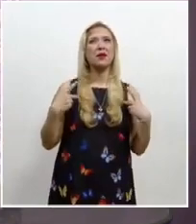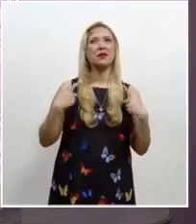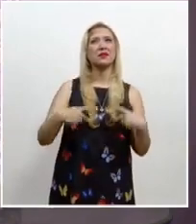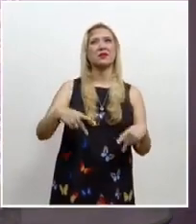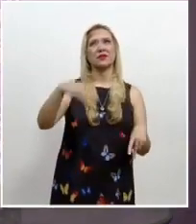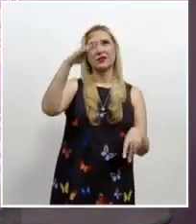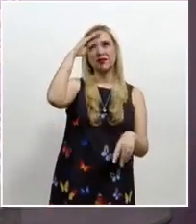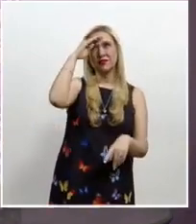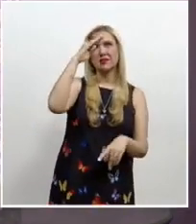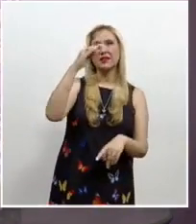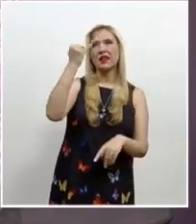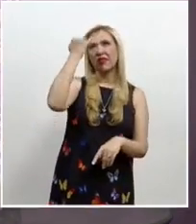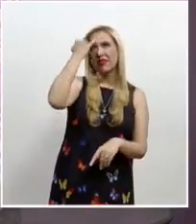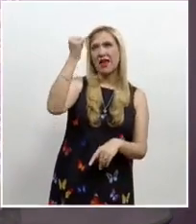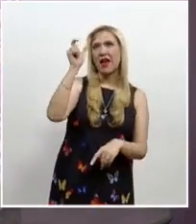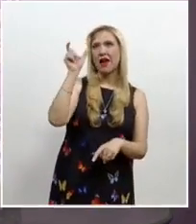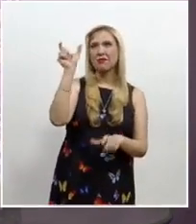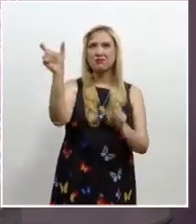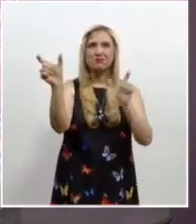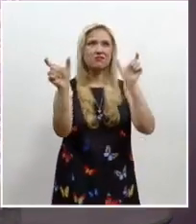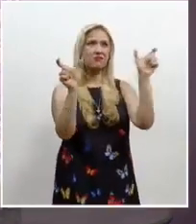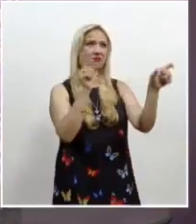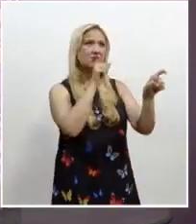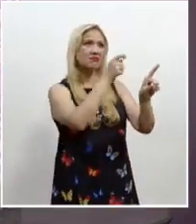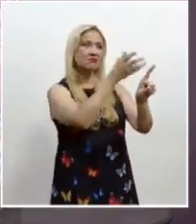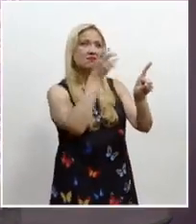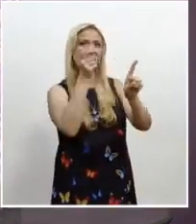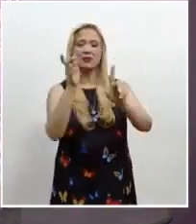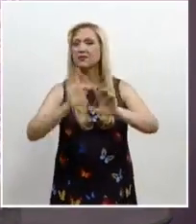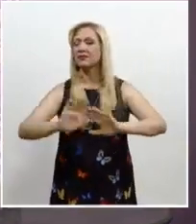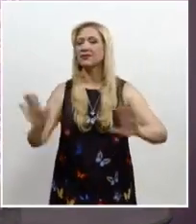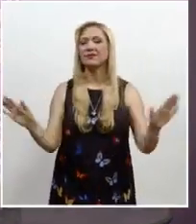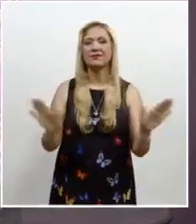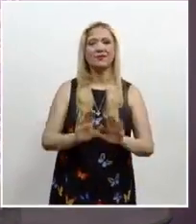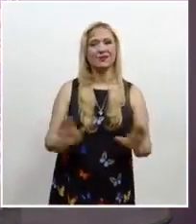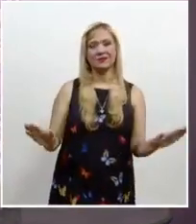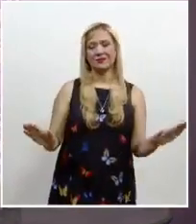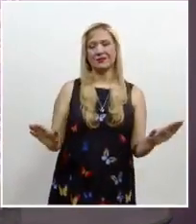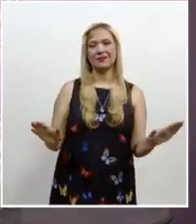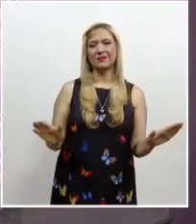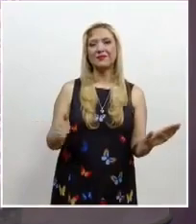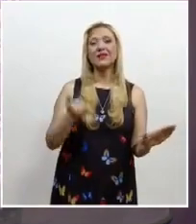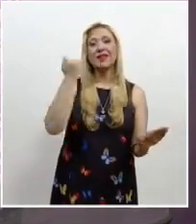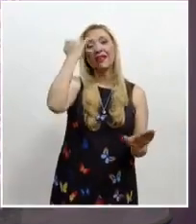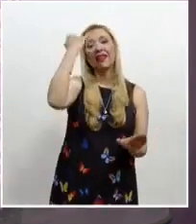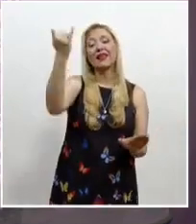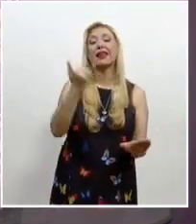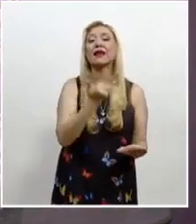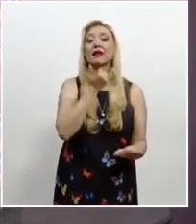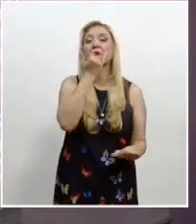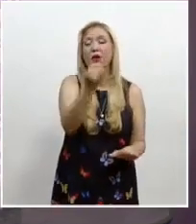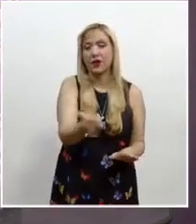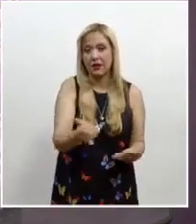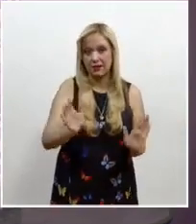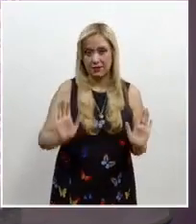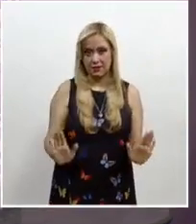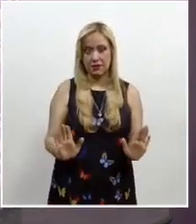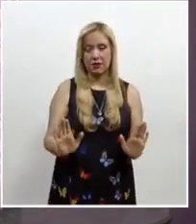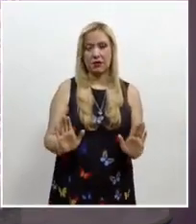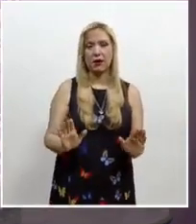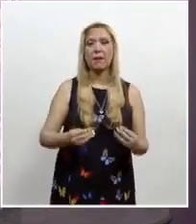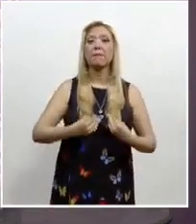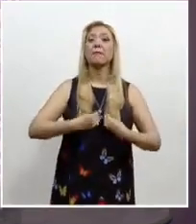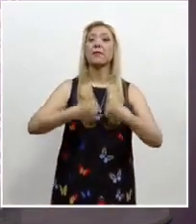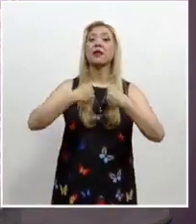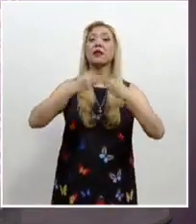el énfasis en las personas, en el sustento de la vida y no en las cuestiones materiales. En